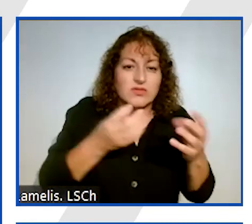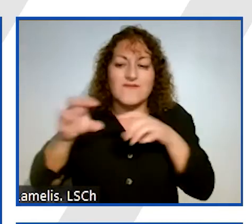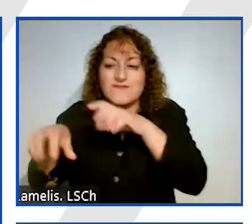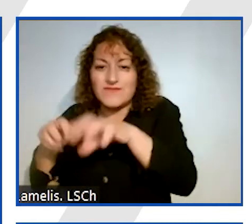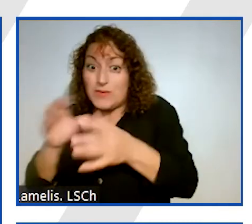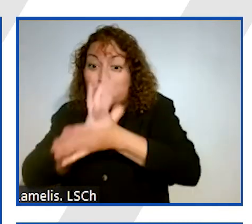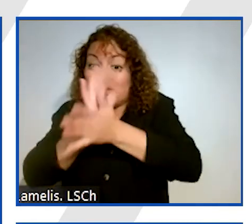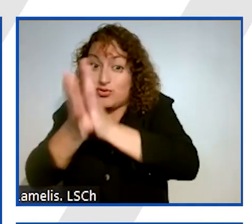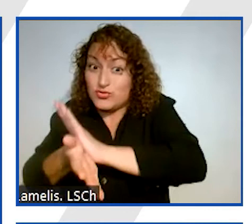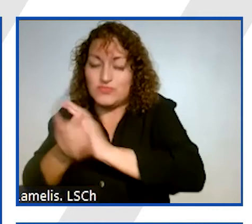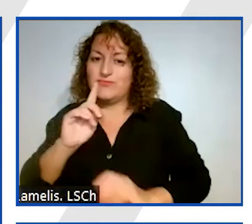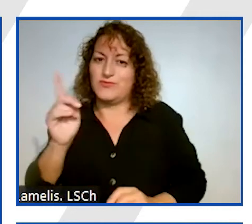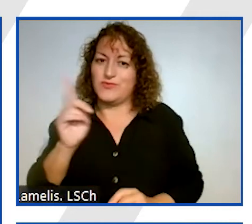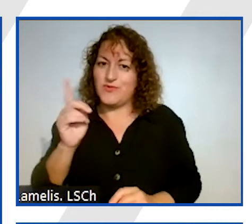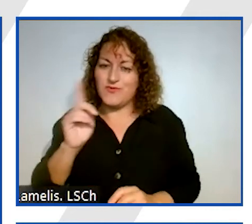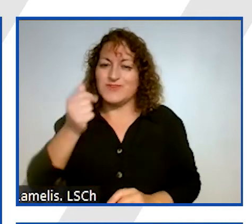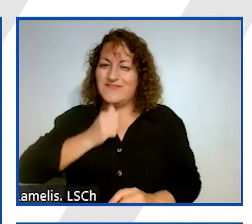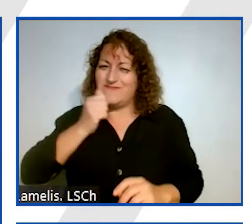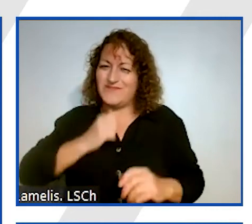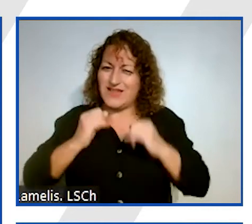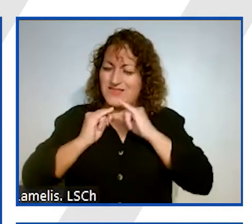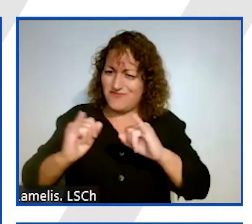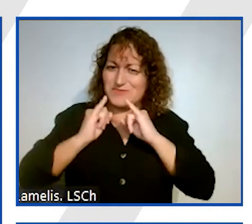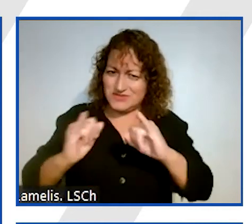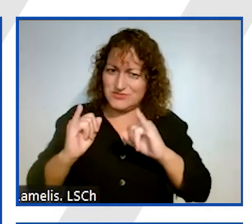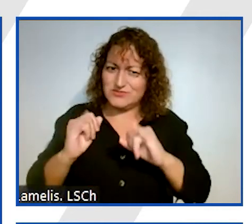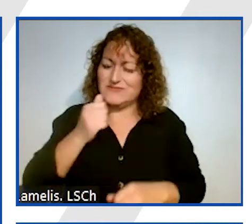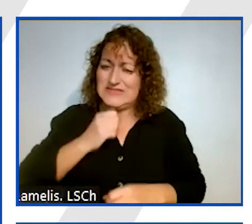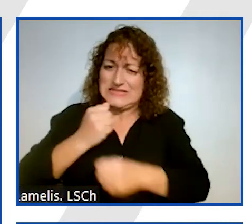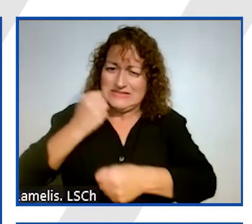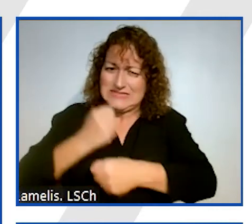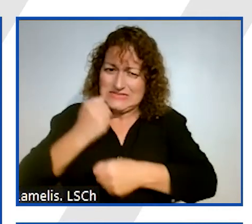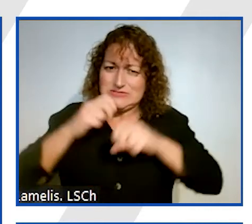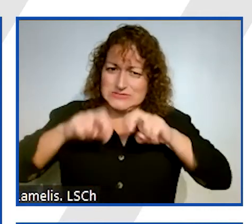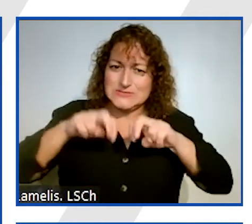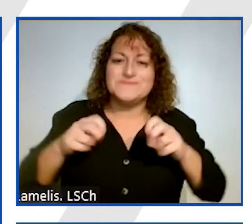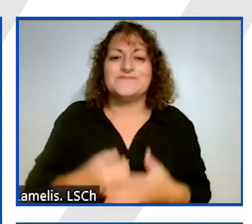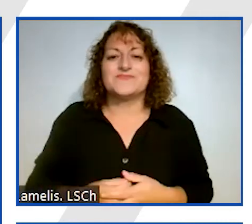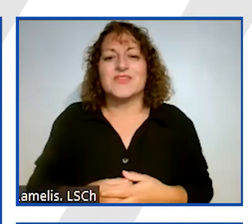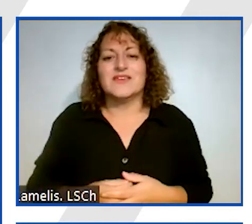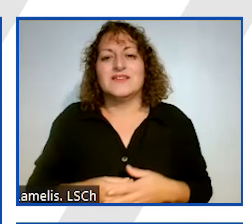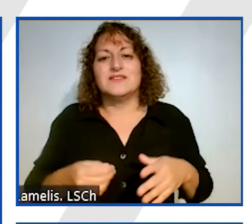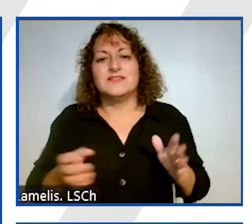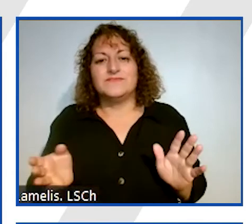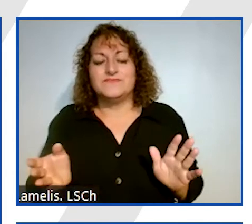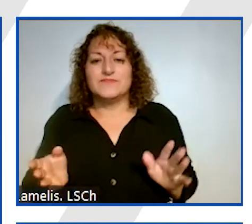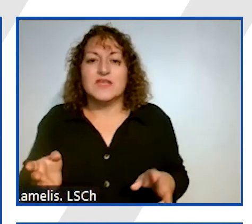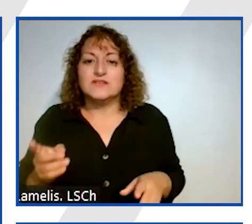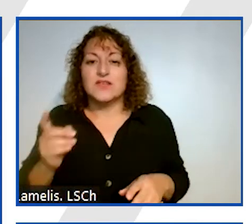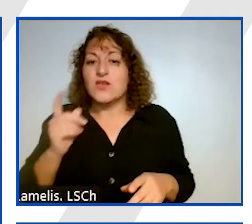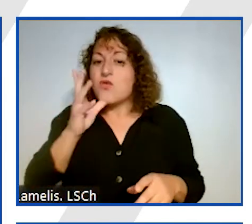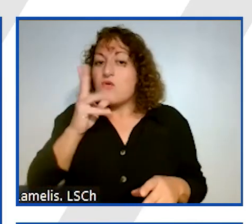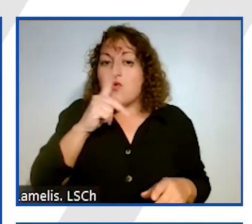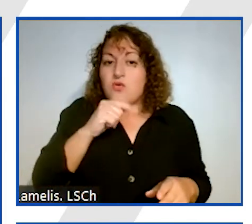proceso largo, laborioso y requiere bastante información. Cuando no hay información, básicamente la especie se lista en la última categoría, que es